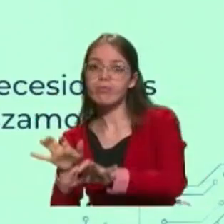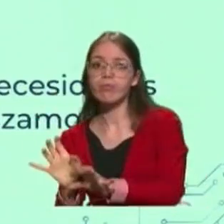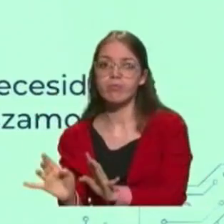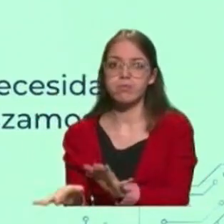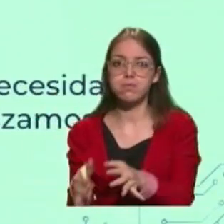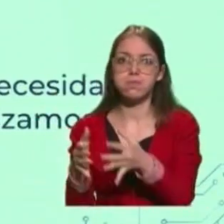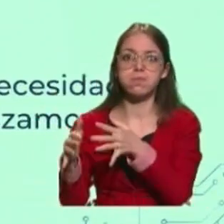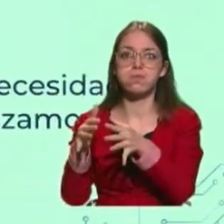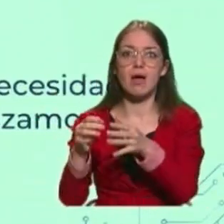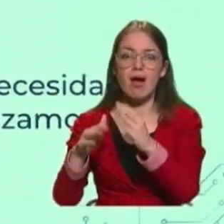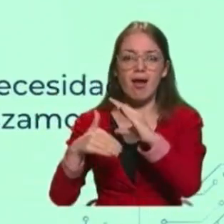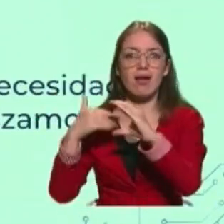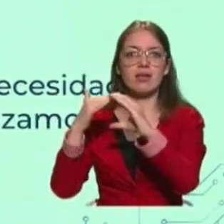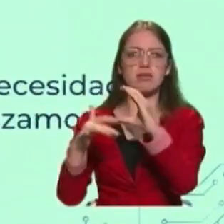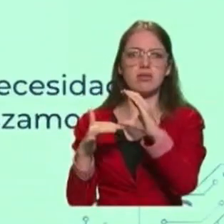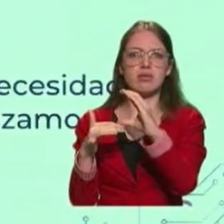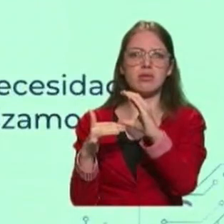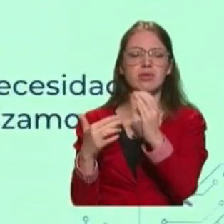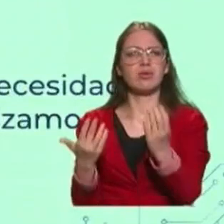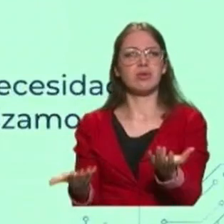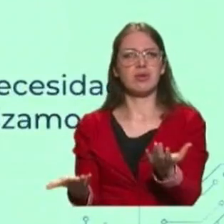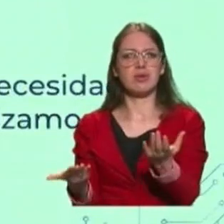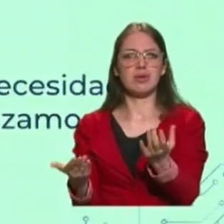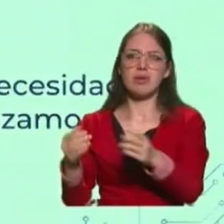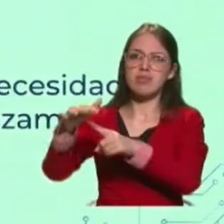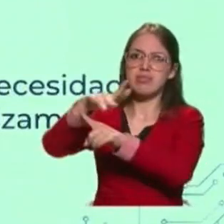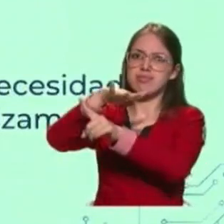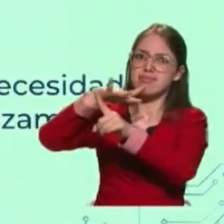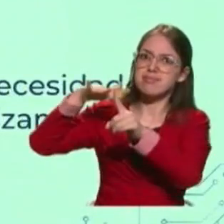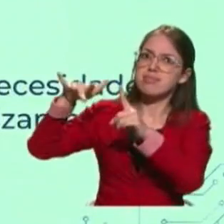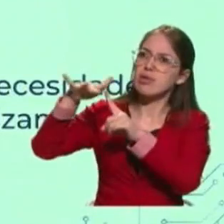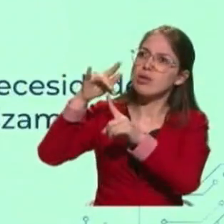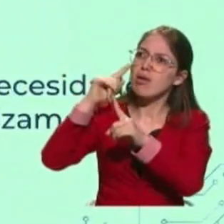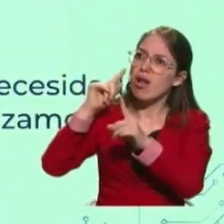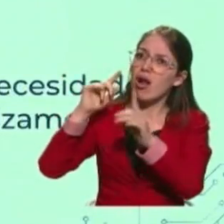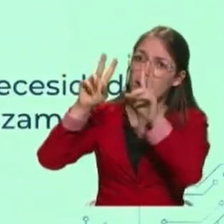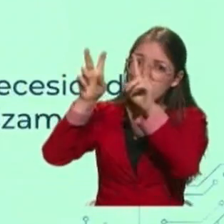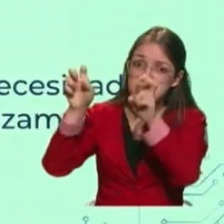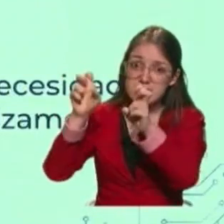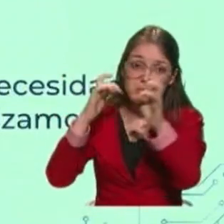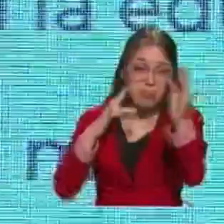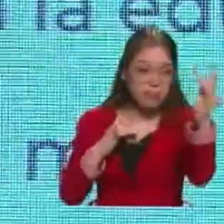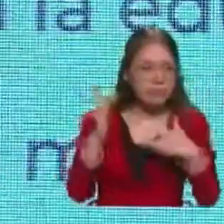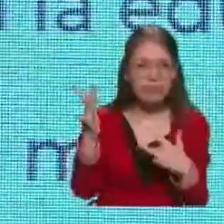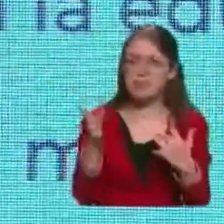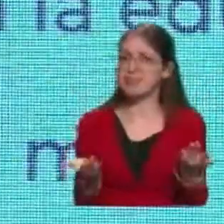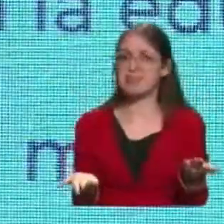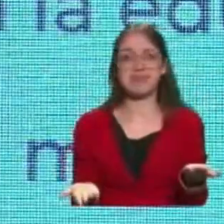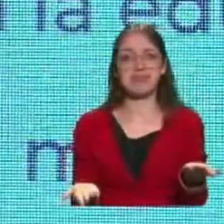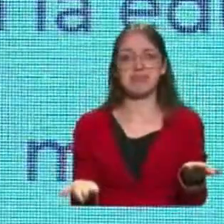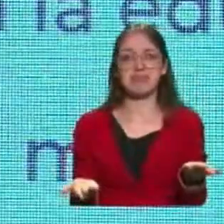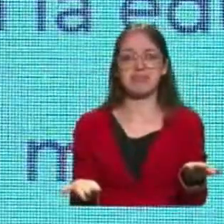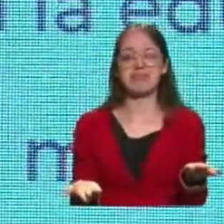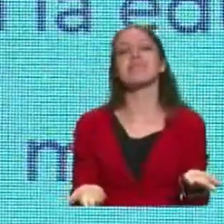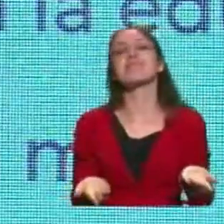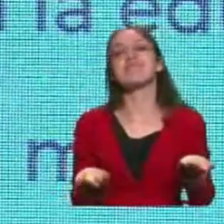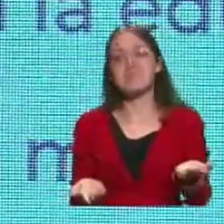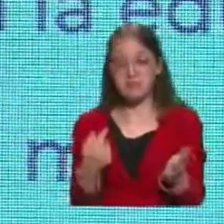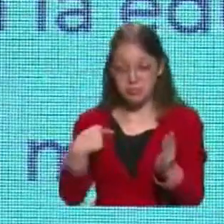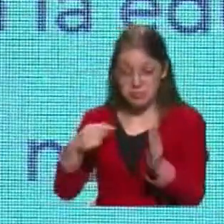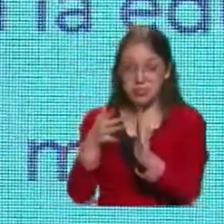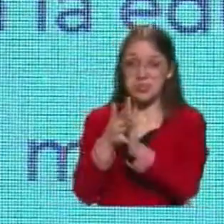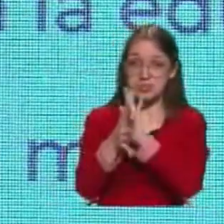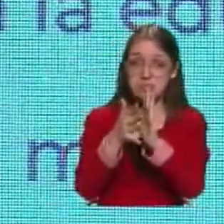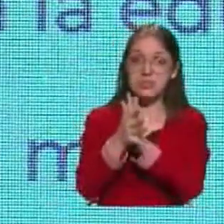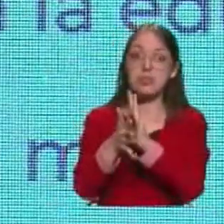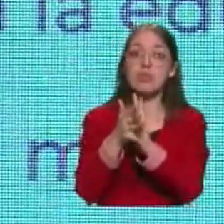de todo lo que tiene que conversar hoy en día con el medio ambiente y eso no es de una ciudad inteligente eso lo que acabo de expresar en este